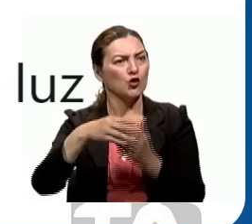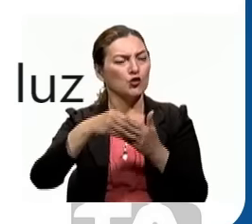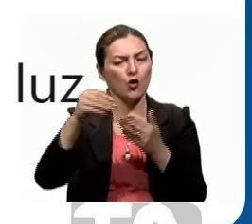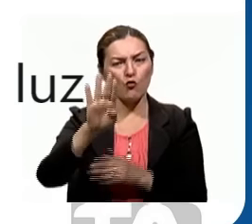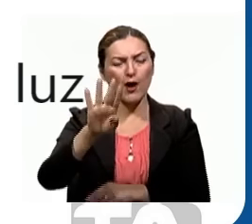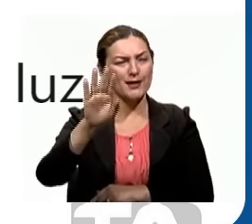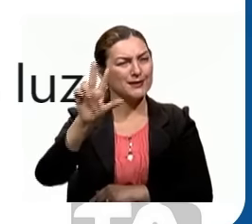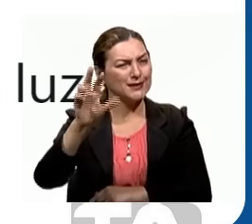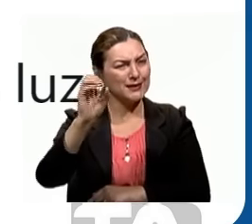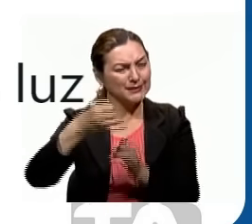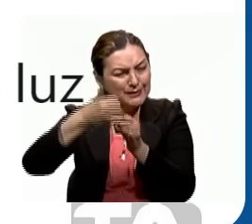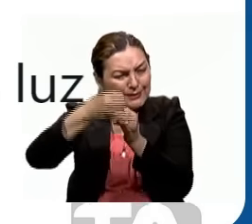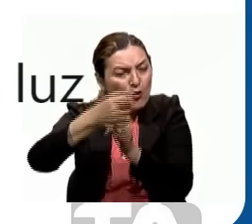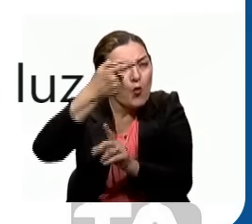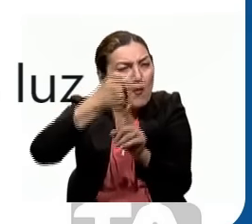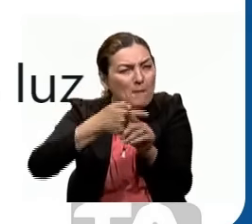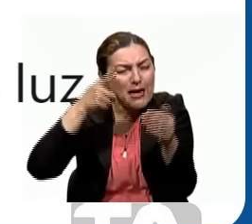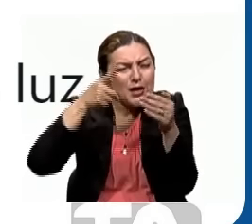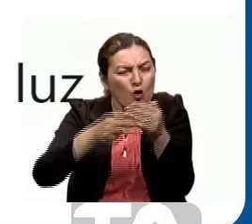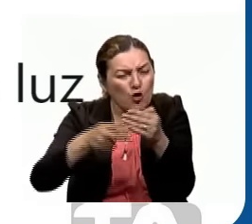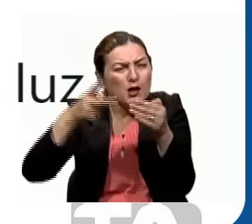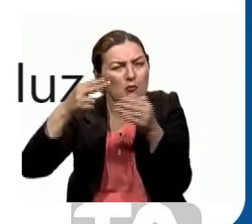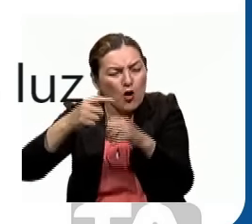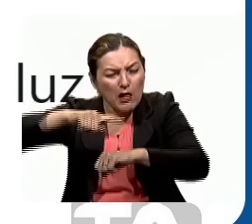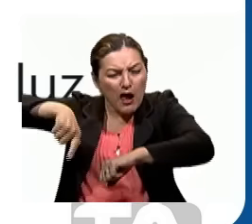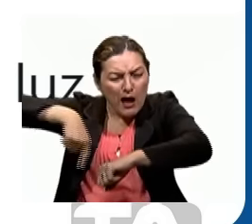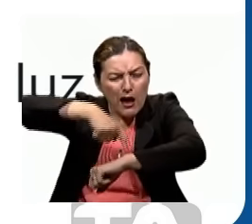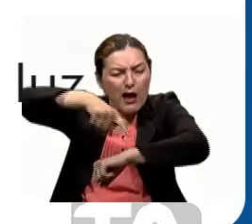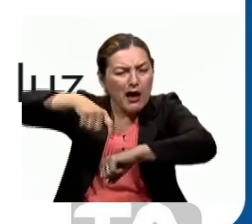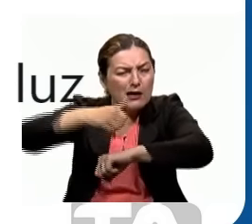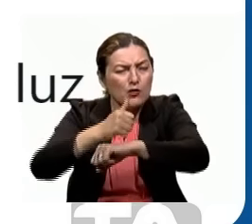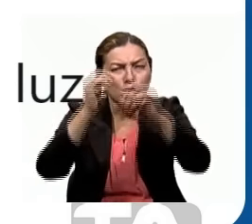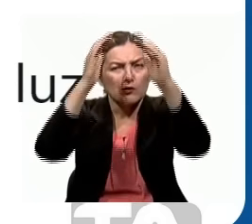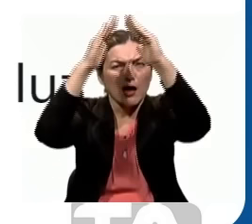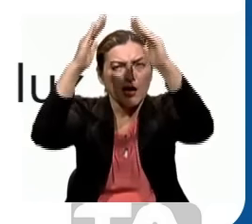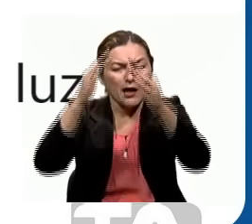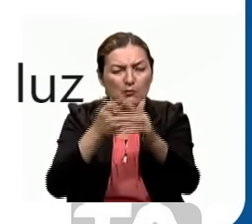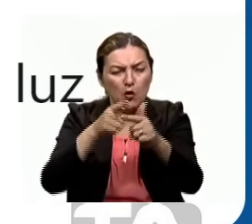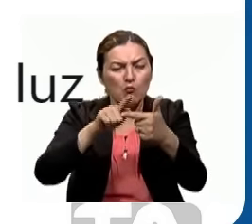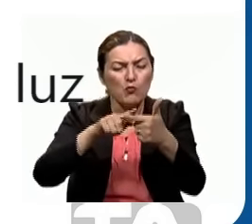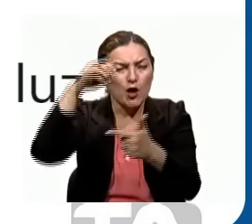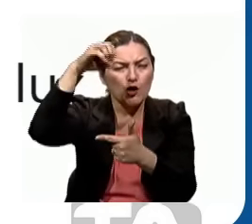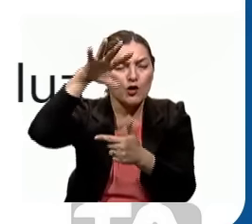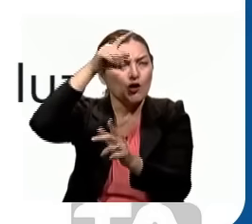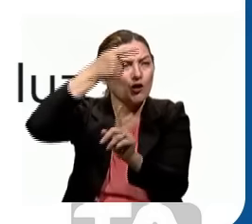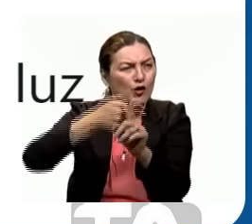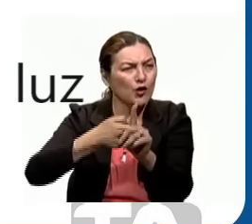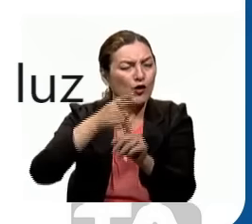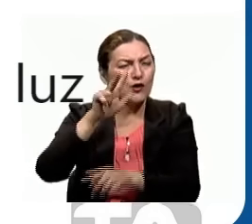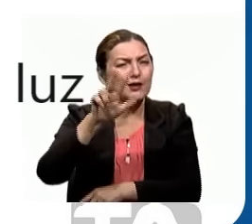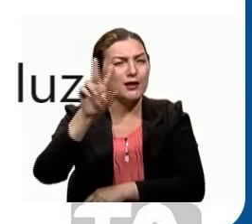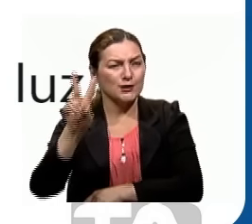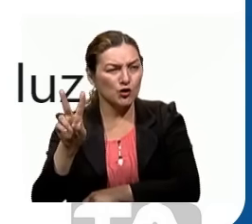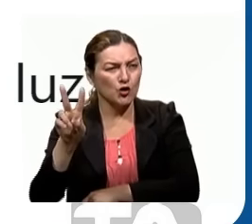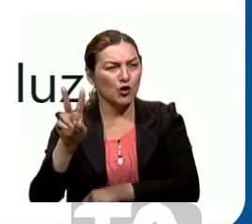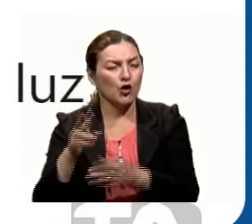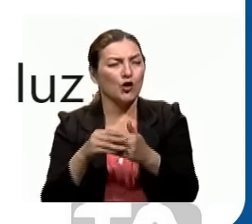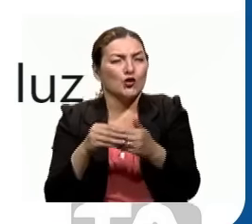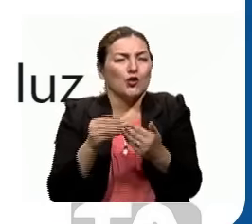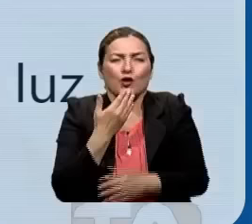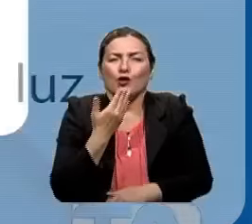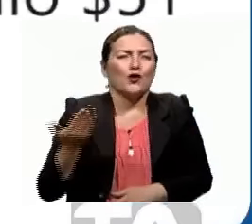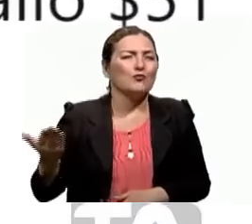$48.43, en un mes en donde nos han cortado la luz por horas, sobre todo en una casa donde el promedio de luz mensual es de $32. ¿Cómo esto